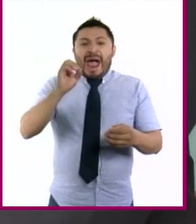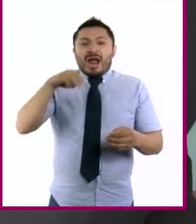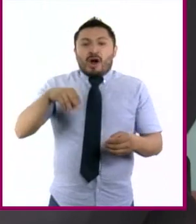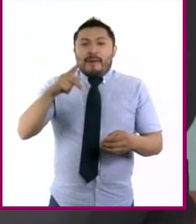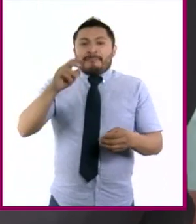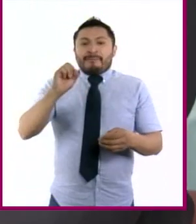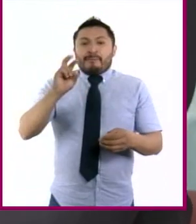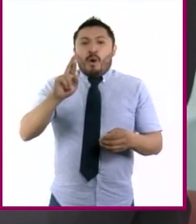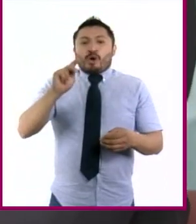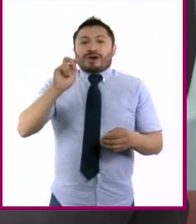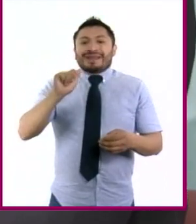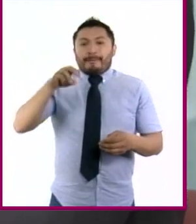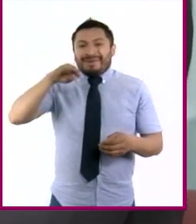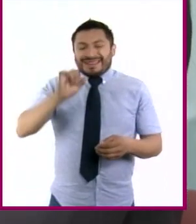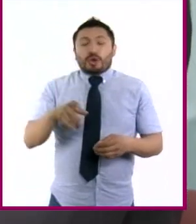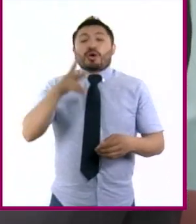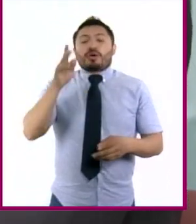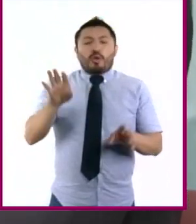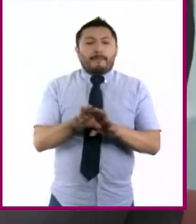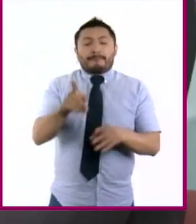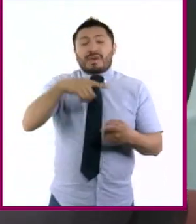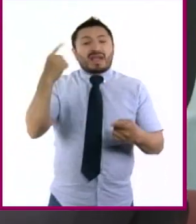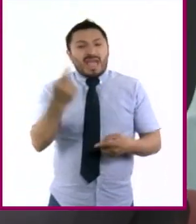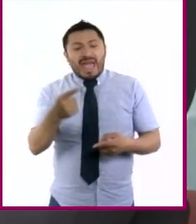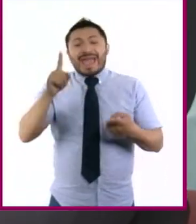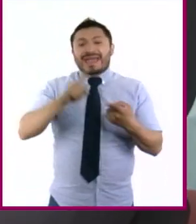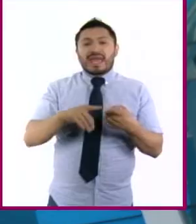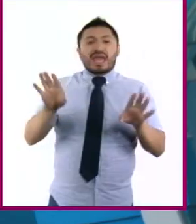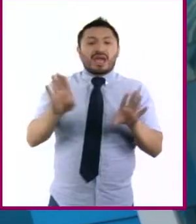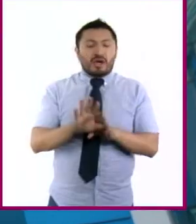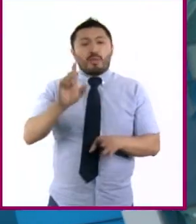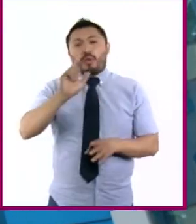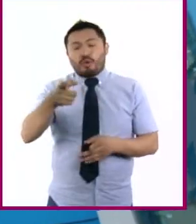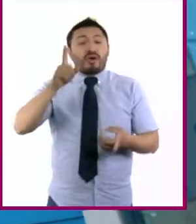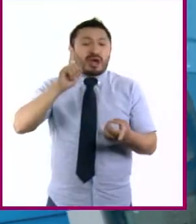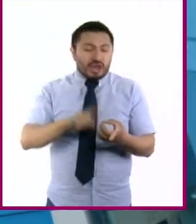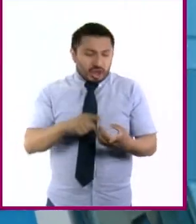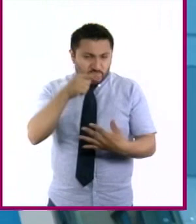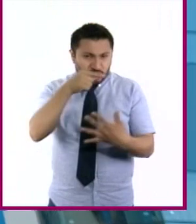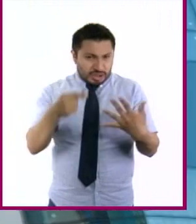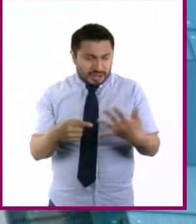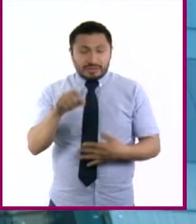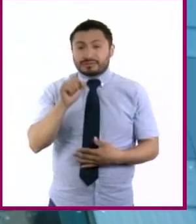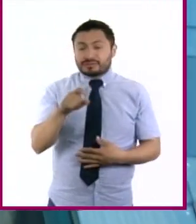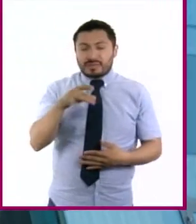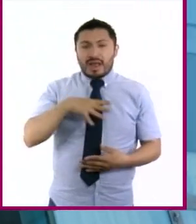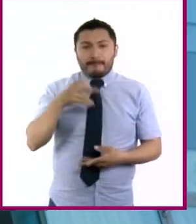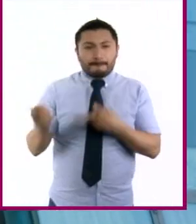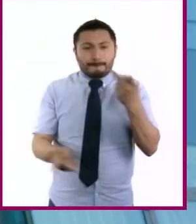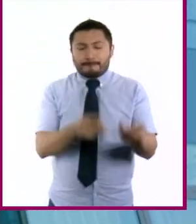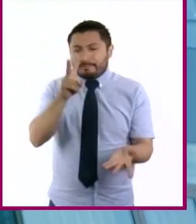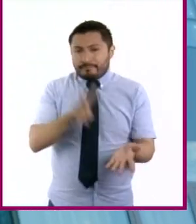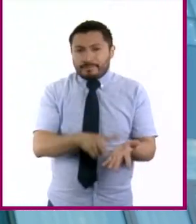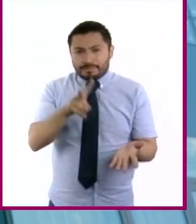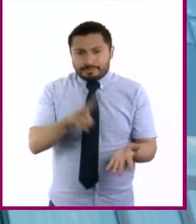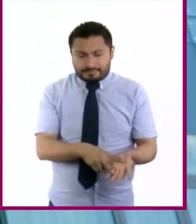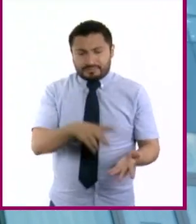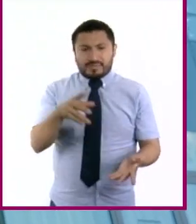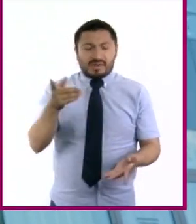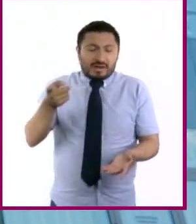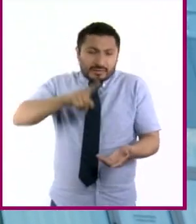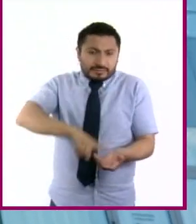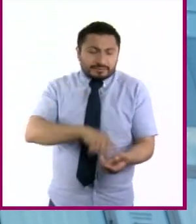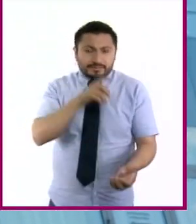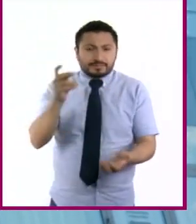a los participantes sobre qué, quién, cómo, cuándo y dónde. También existen preguntas de valoración, que son las que se aplican en las